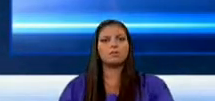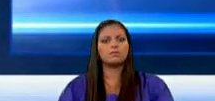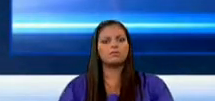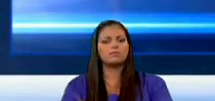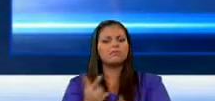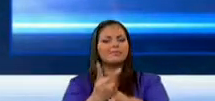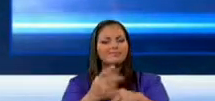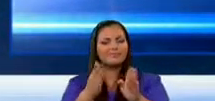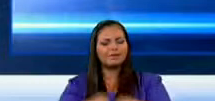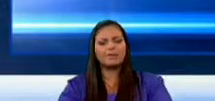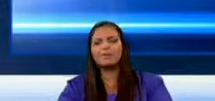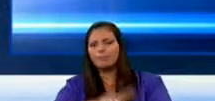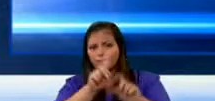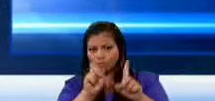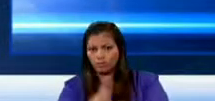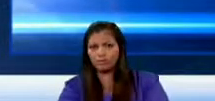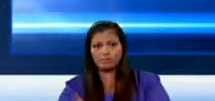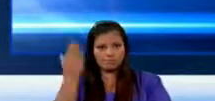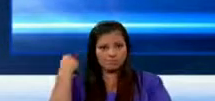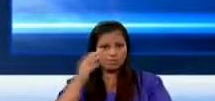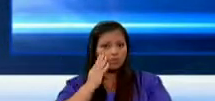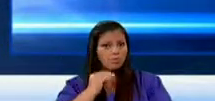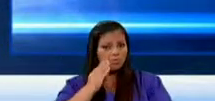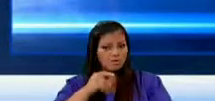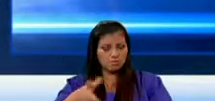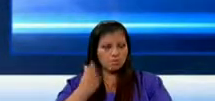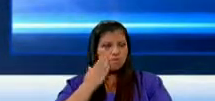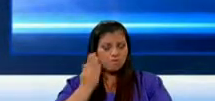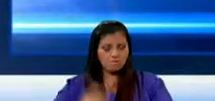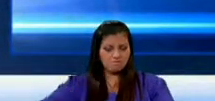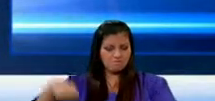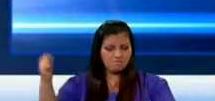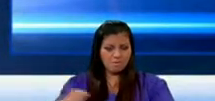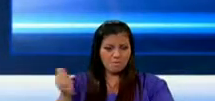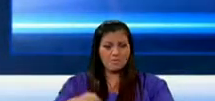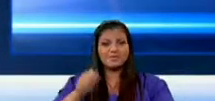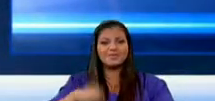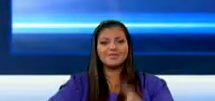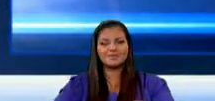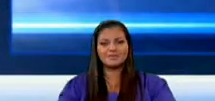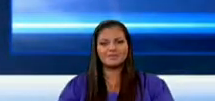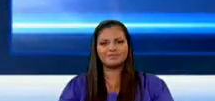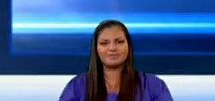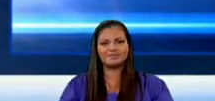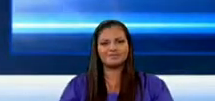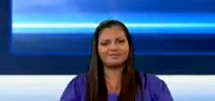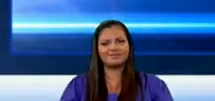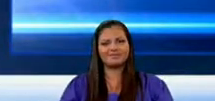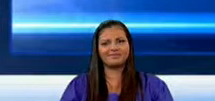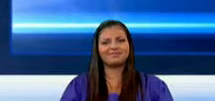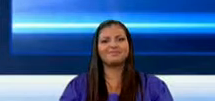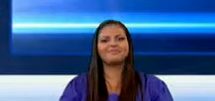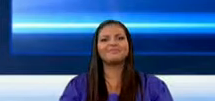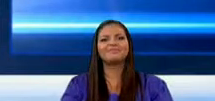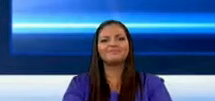le pidieron con el peludo, dígame sí o no, no voy con la nota. ¿Sí o no? Que no, dice. No.